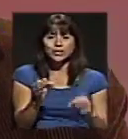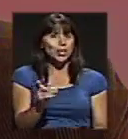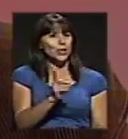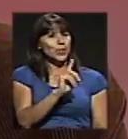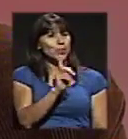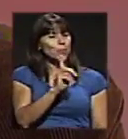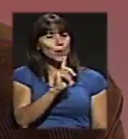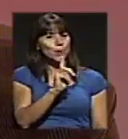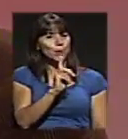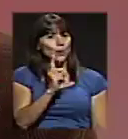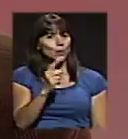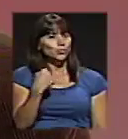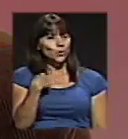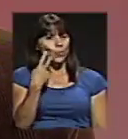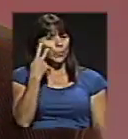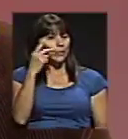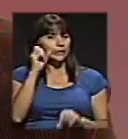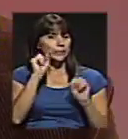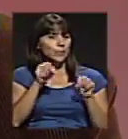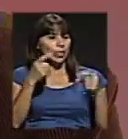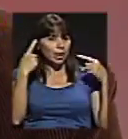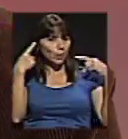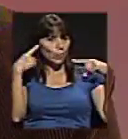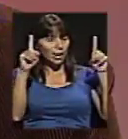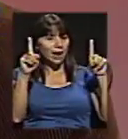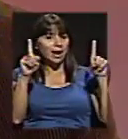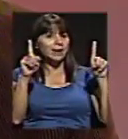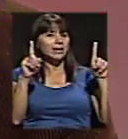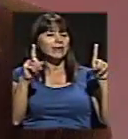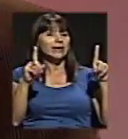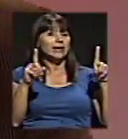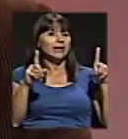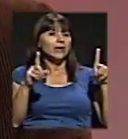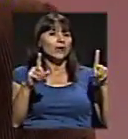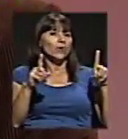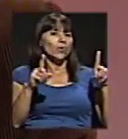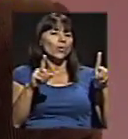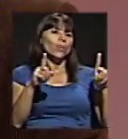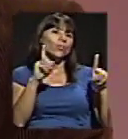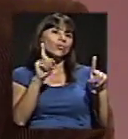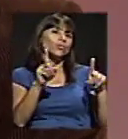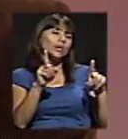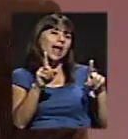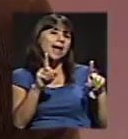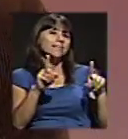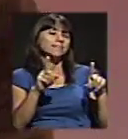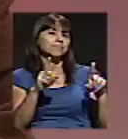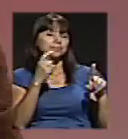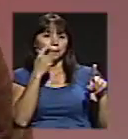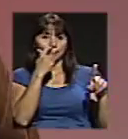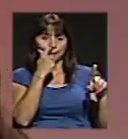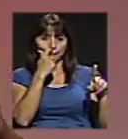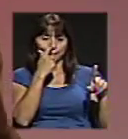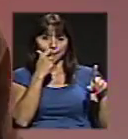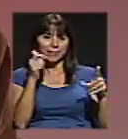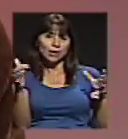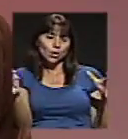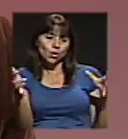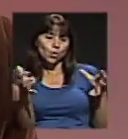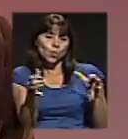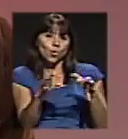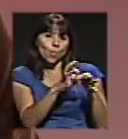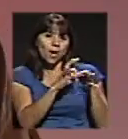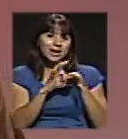yo sinceramente que sea posible una coalición que sea un rejuntado donde haya partidos con